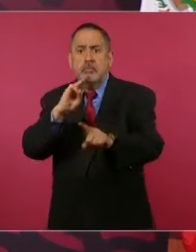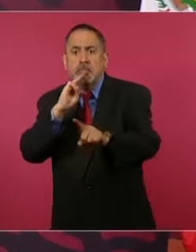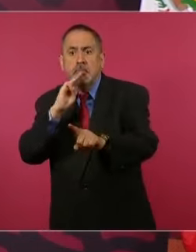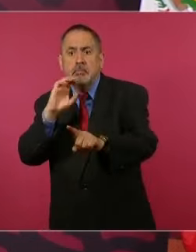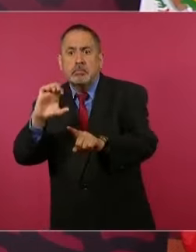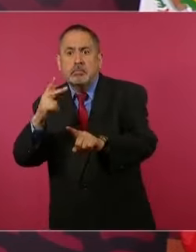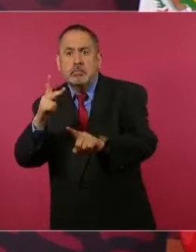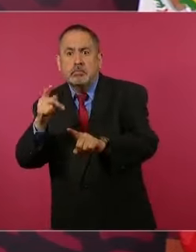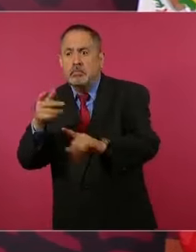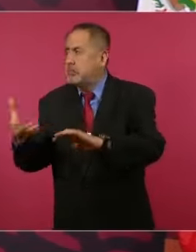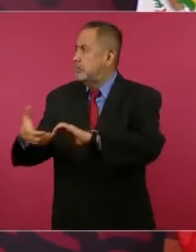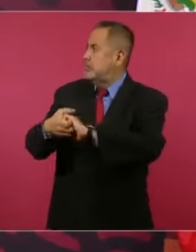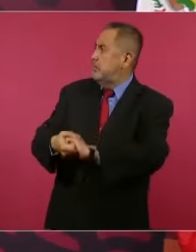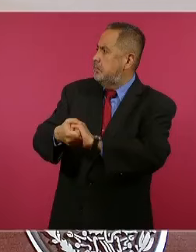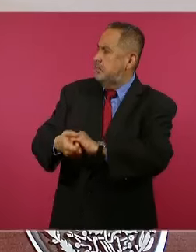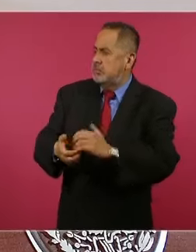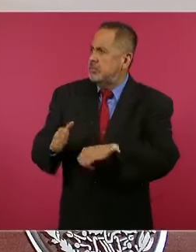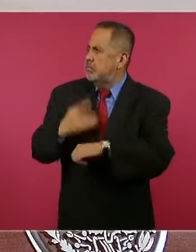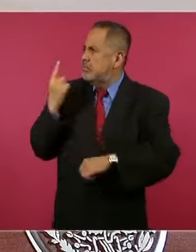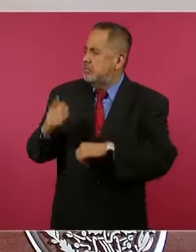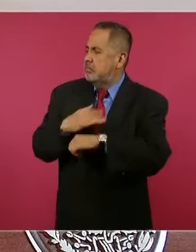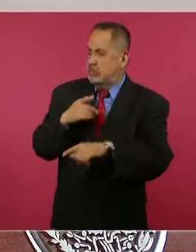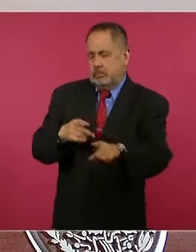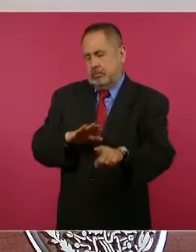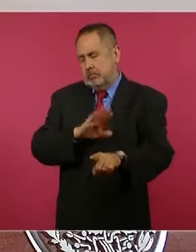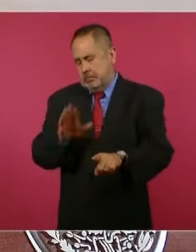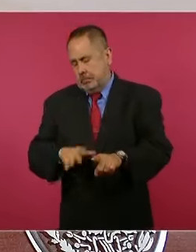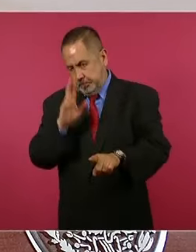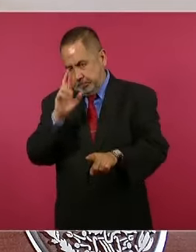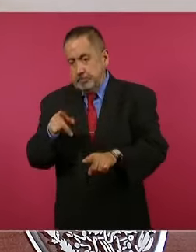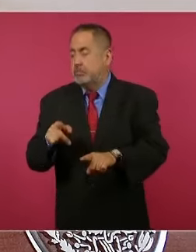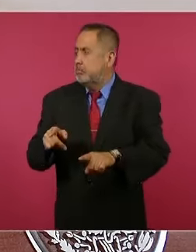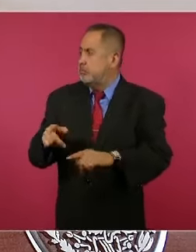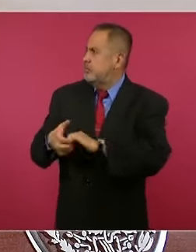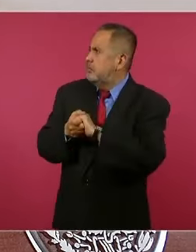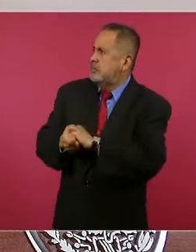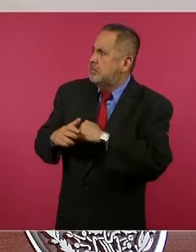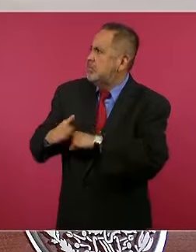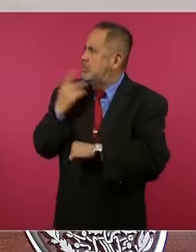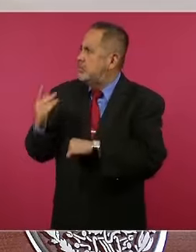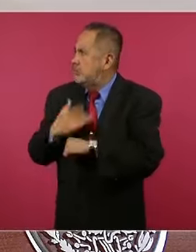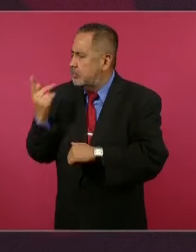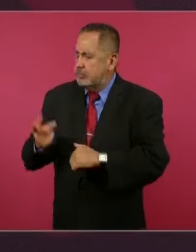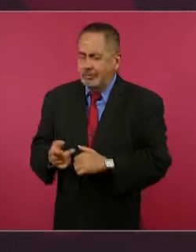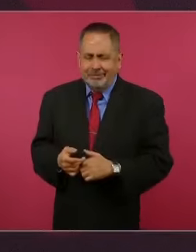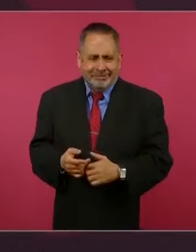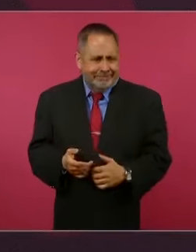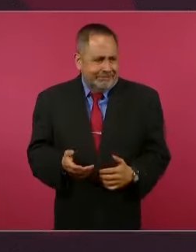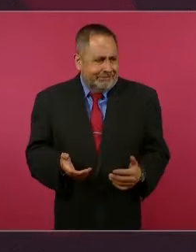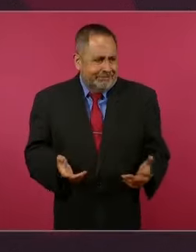mamá a la finada mamá de Guzmán lo era